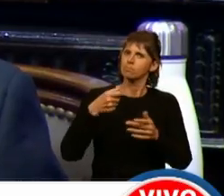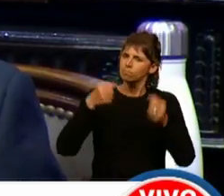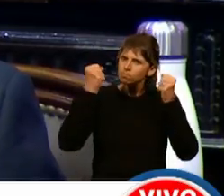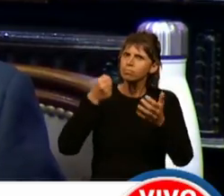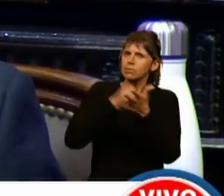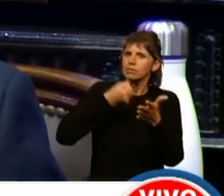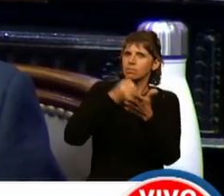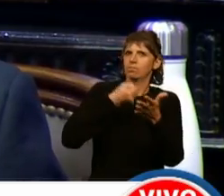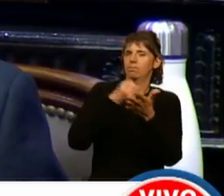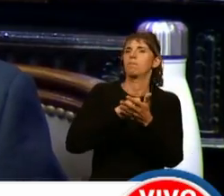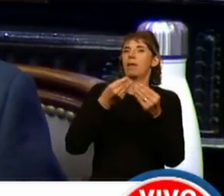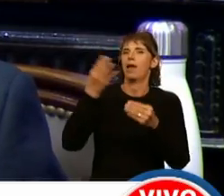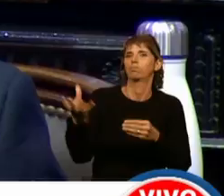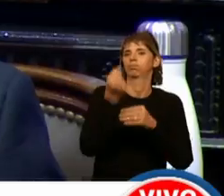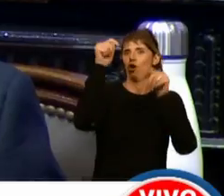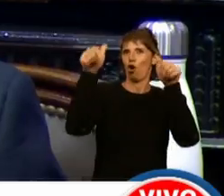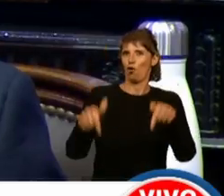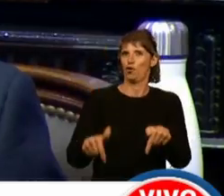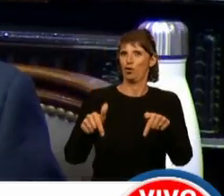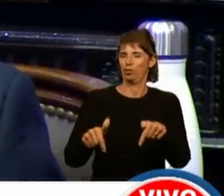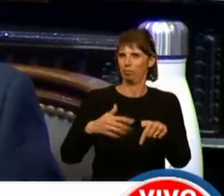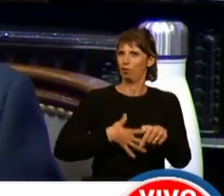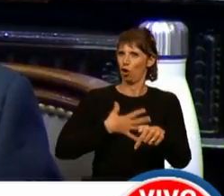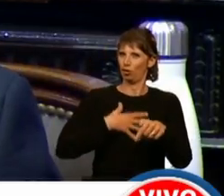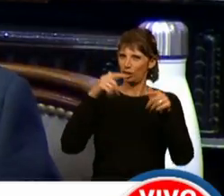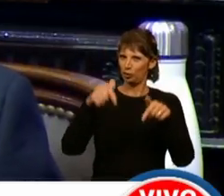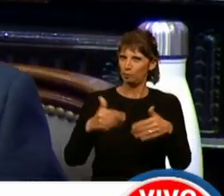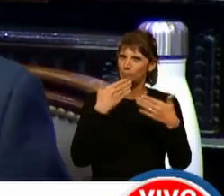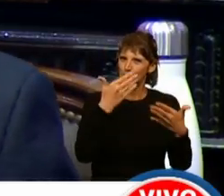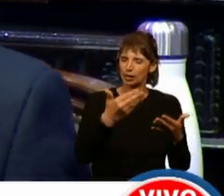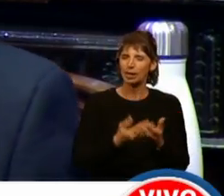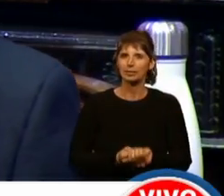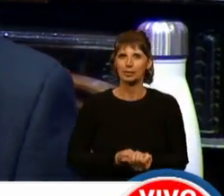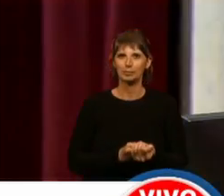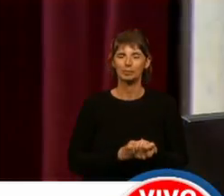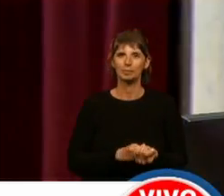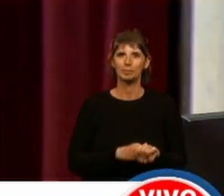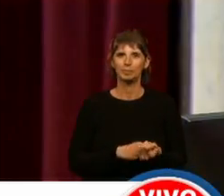como lo estamos trabajando y celebrando aquí gracias en el presidente